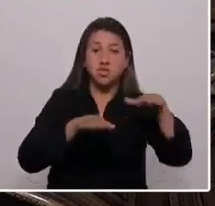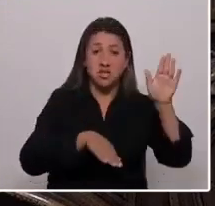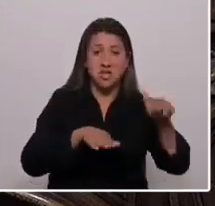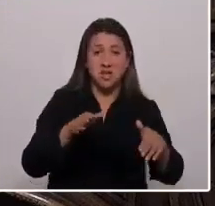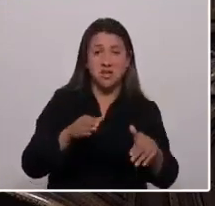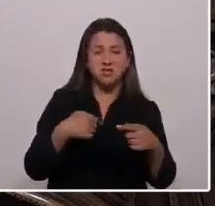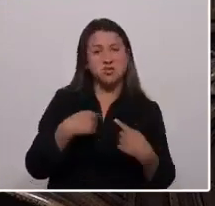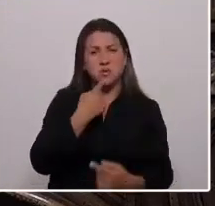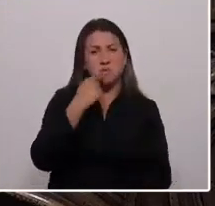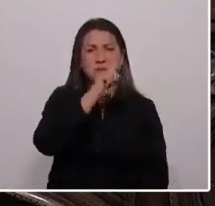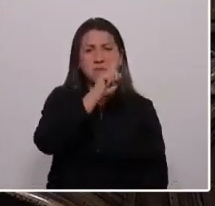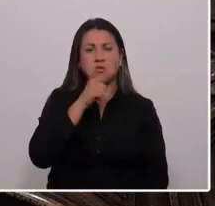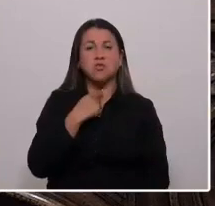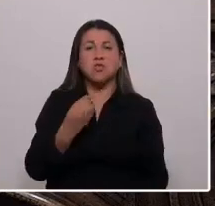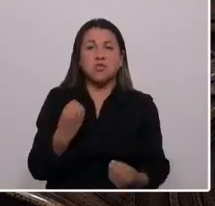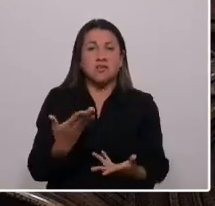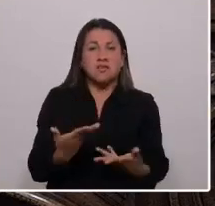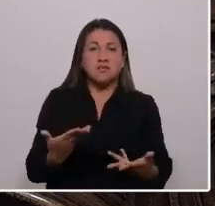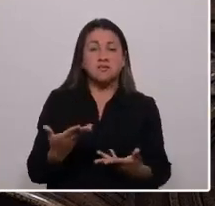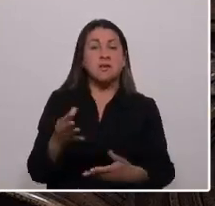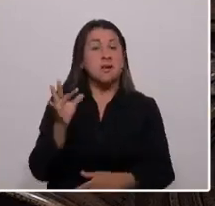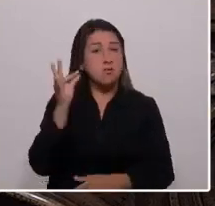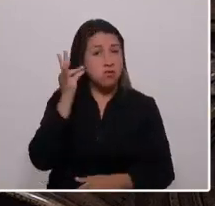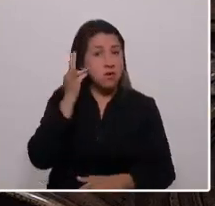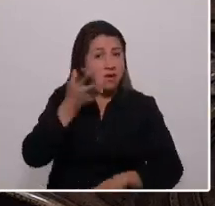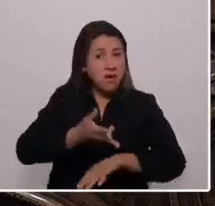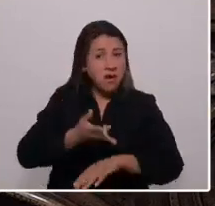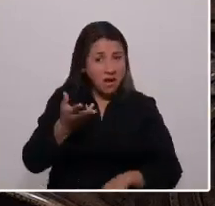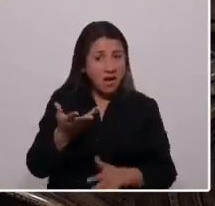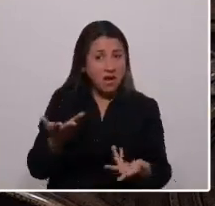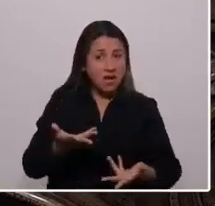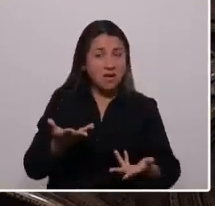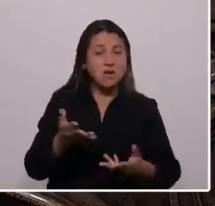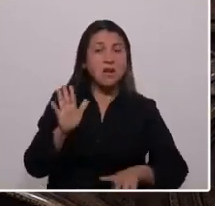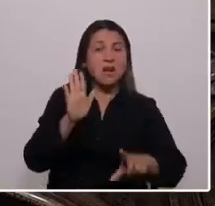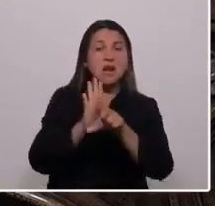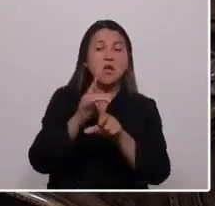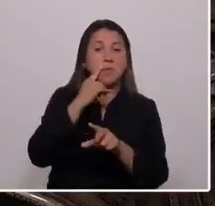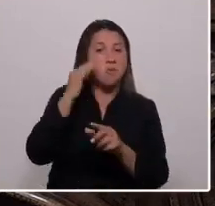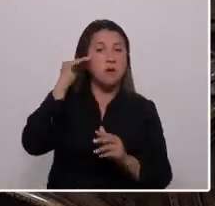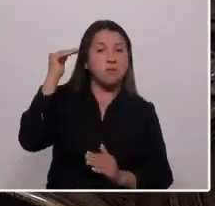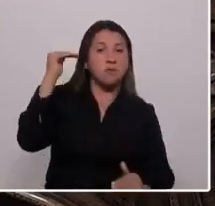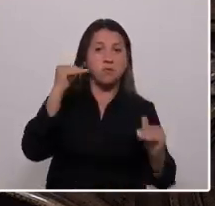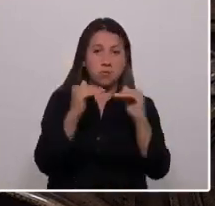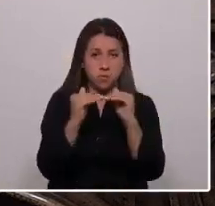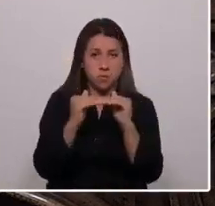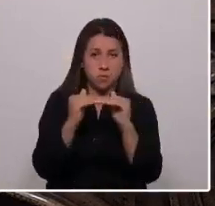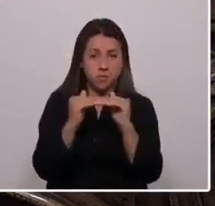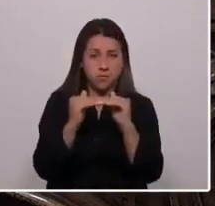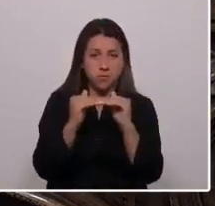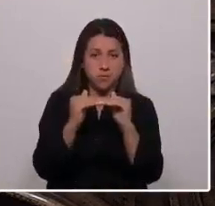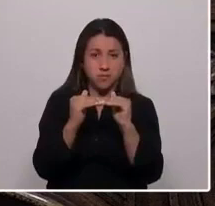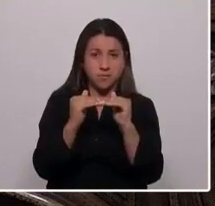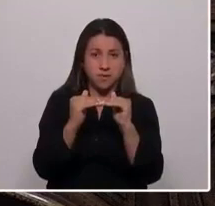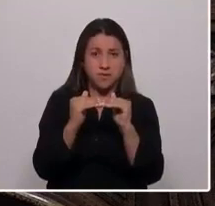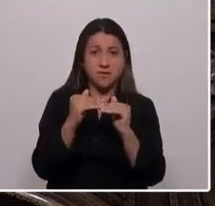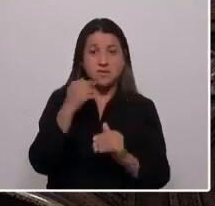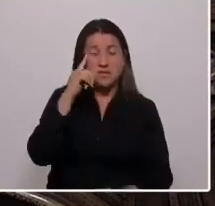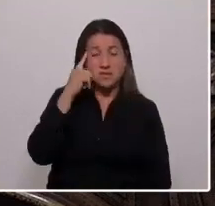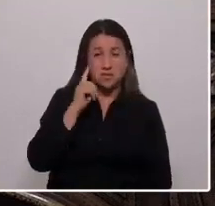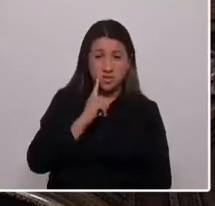qué sirve que las mujeres tengamos una ley paritaria si se nos niega la palabra e incluso los